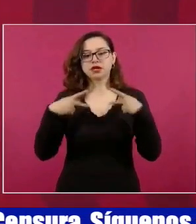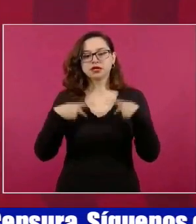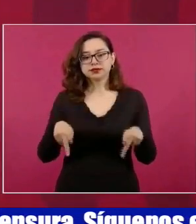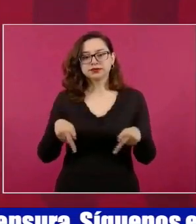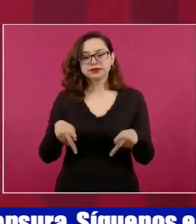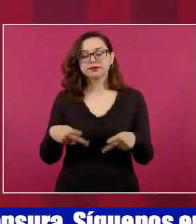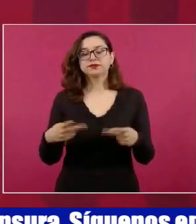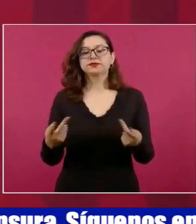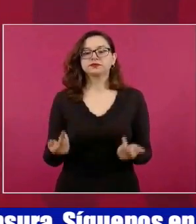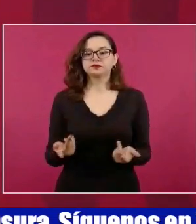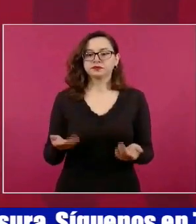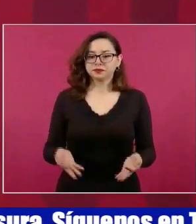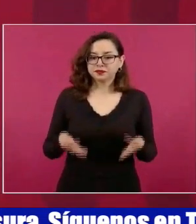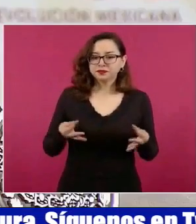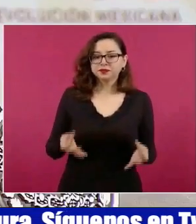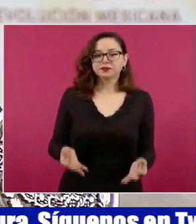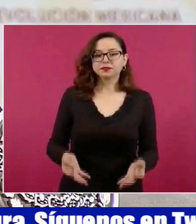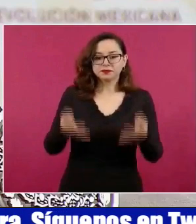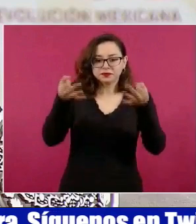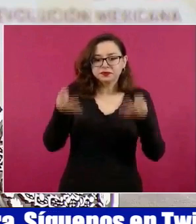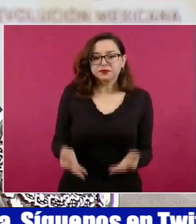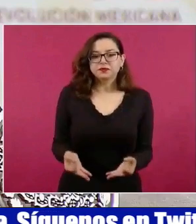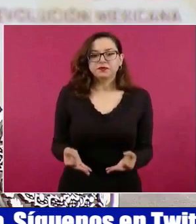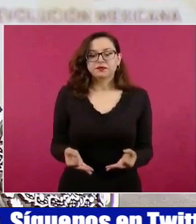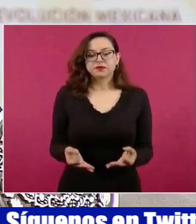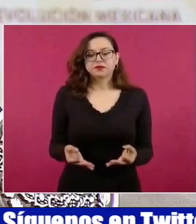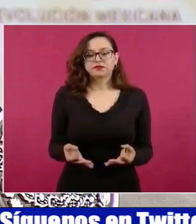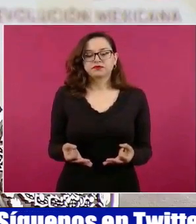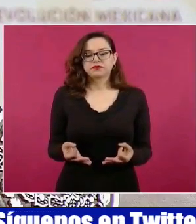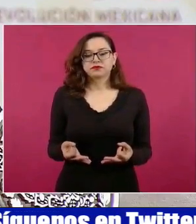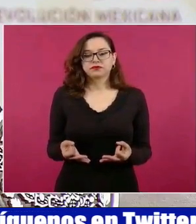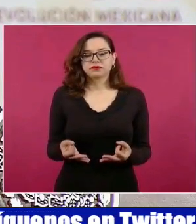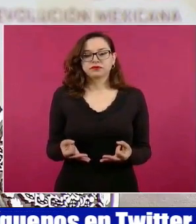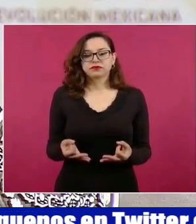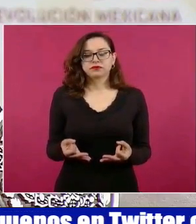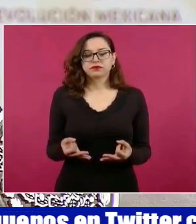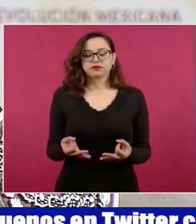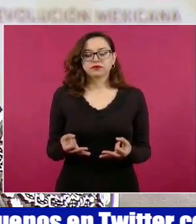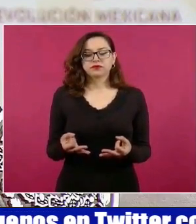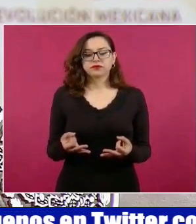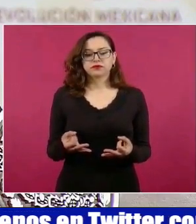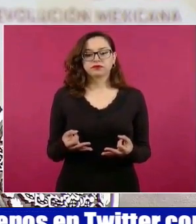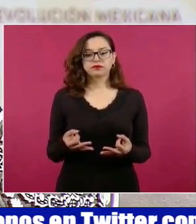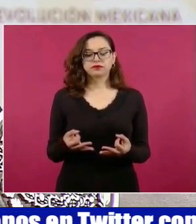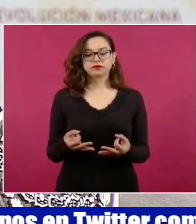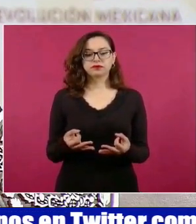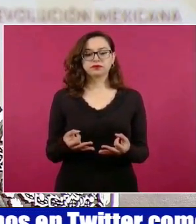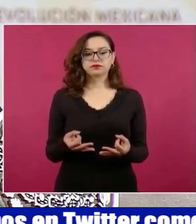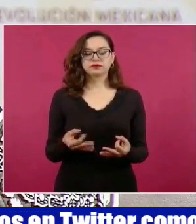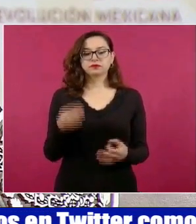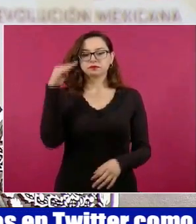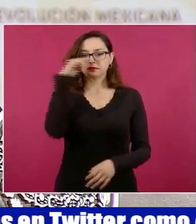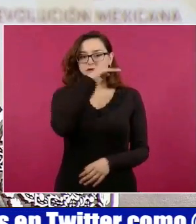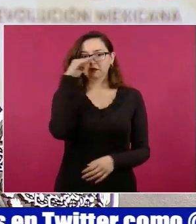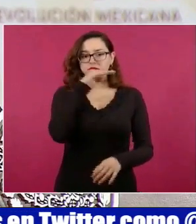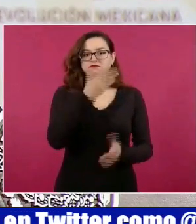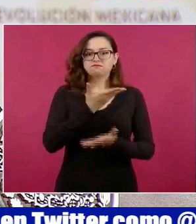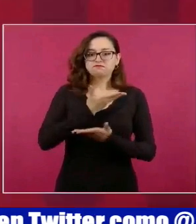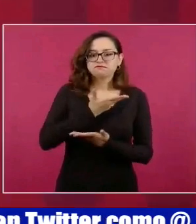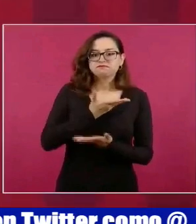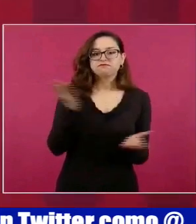de injusticias a manos del Poder Judicial y comentó que solamente se va a poder limpiar ese Poder Judicial cuando se tenga